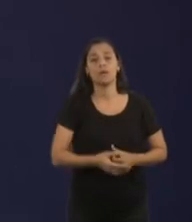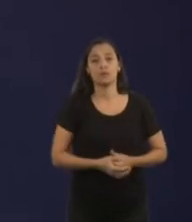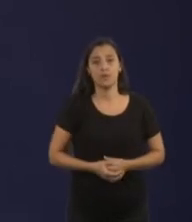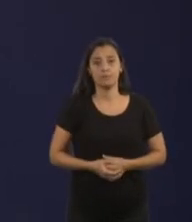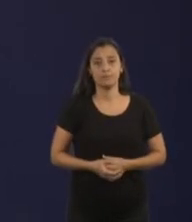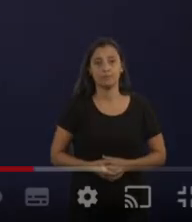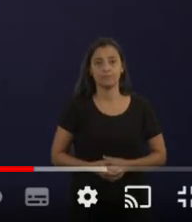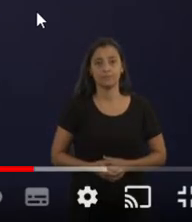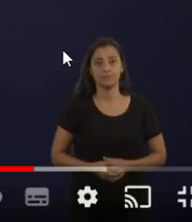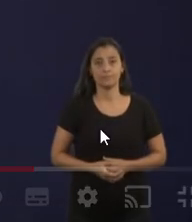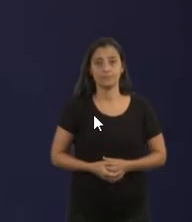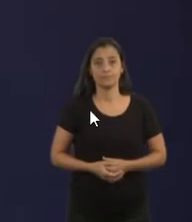pregunta Silvia